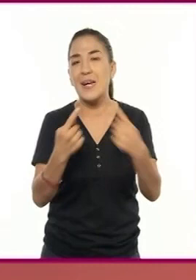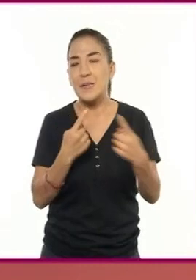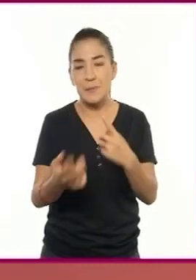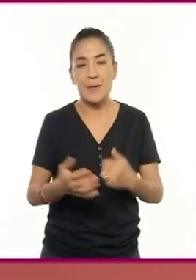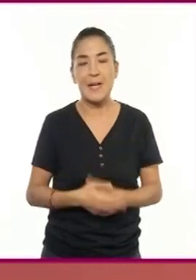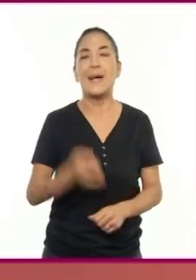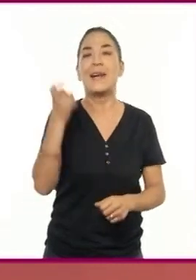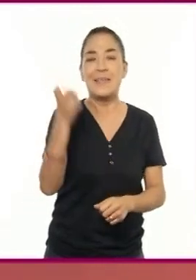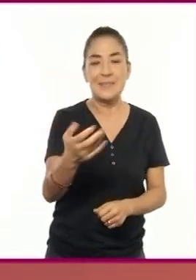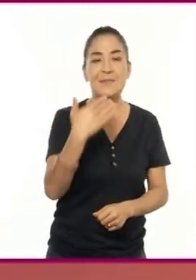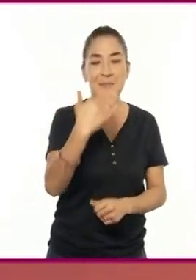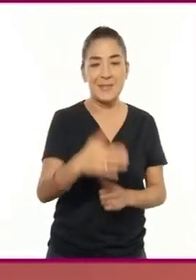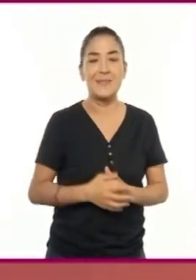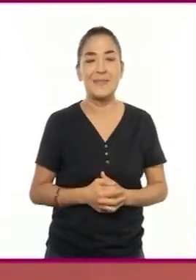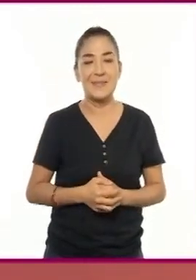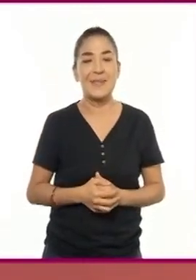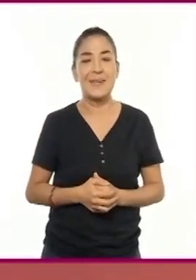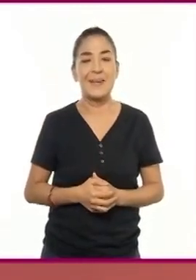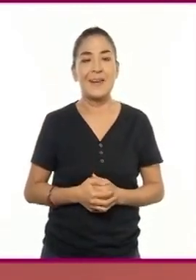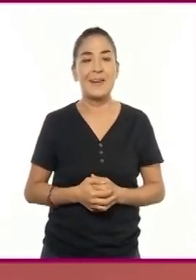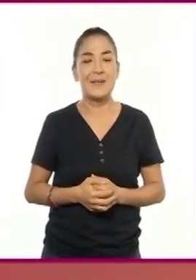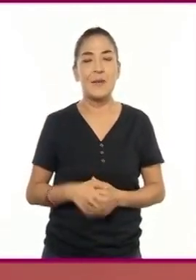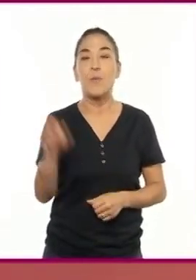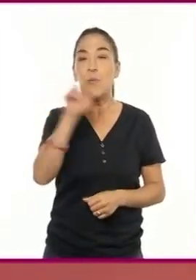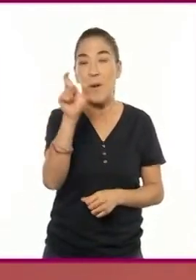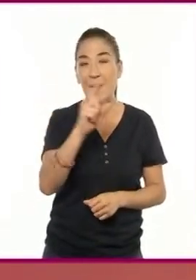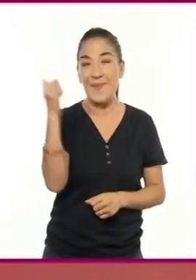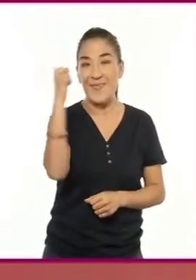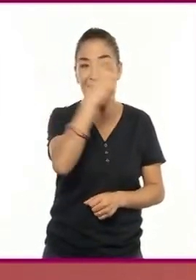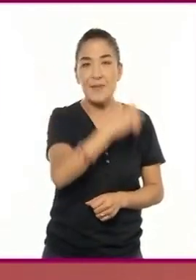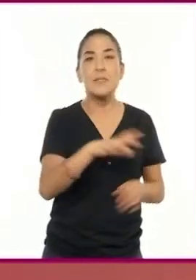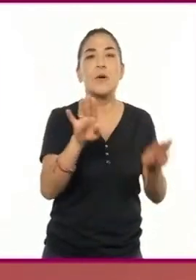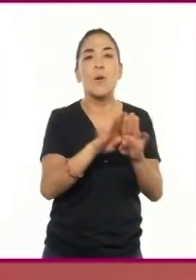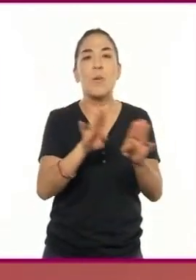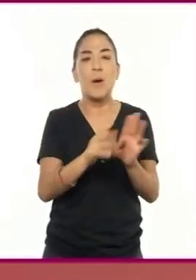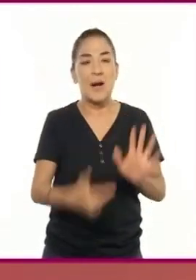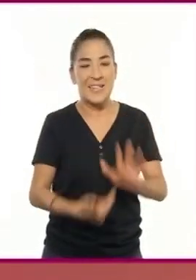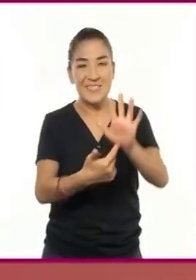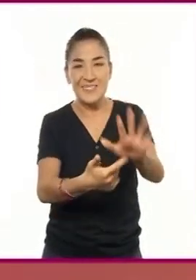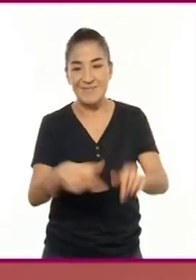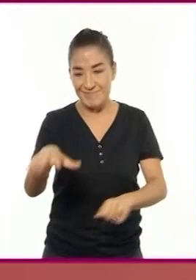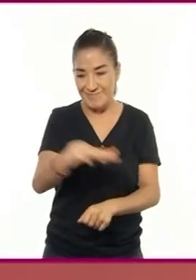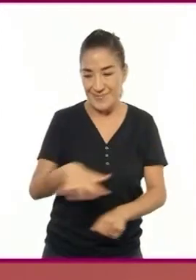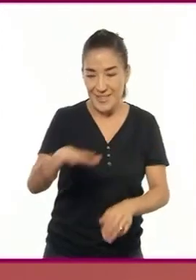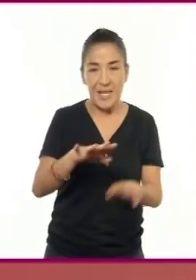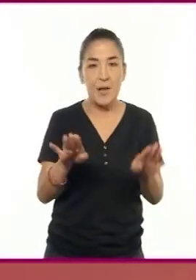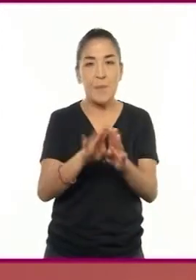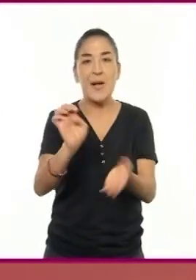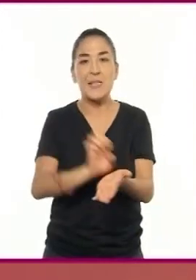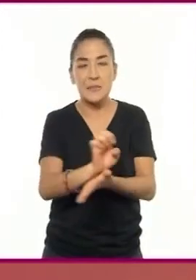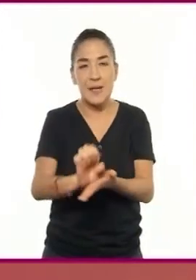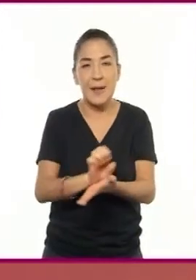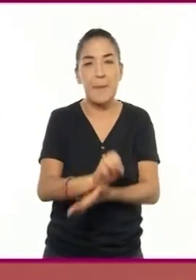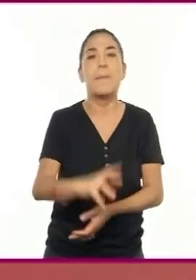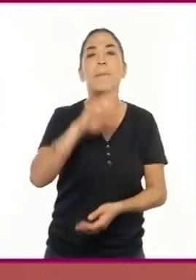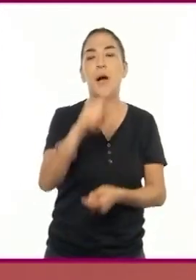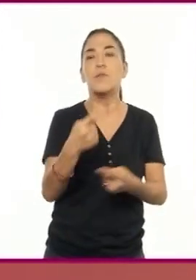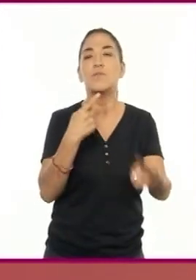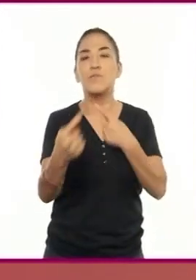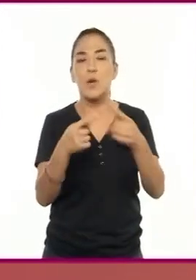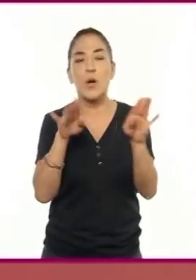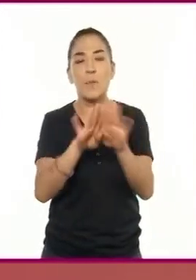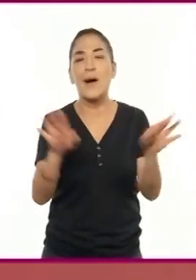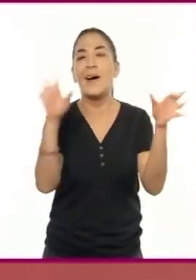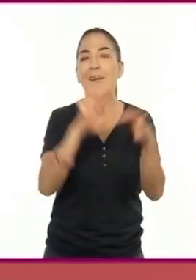Exacto. Muy bien pensado. Cuando es difícil de proyectar algo en el escenario, es mejor resolverlo con un diálogo y